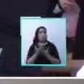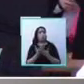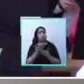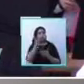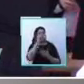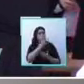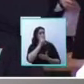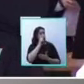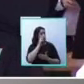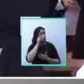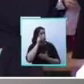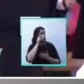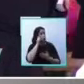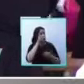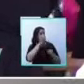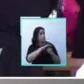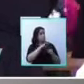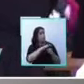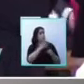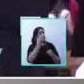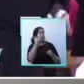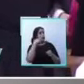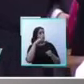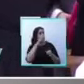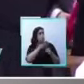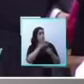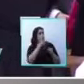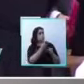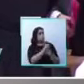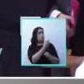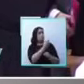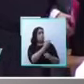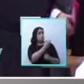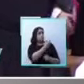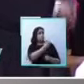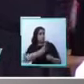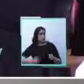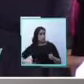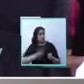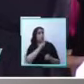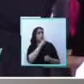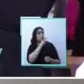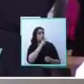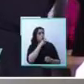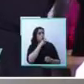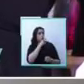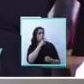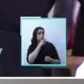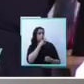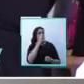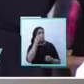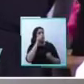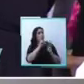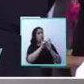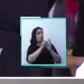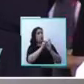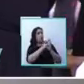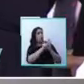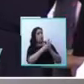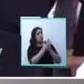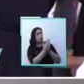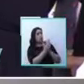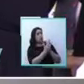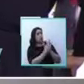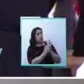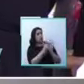sectores conservadores pues no han querido, y supuestamente alguna intelectualidad o círculos de sociedad civil no han querido reconocer ese proceso